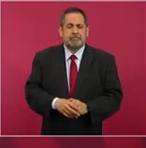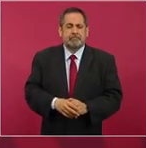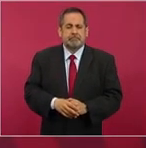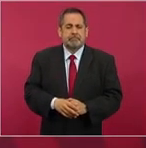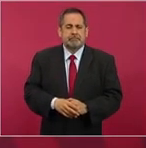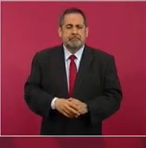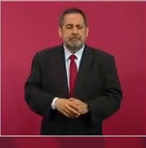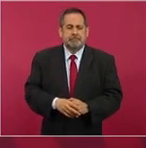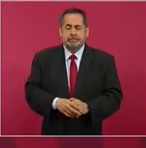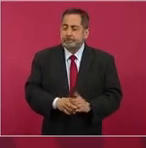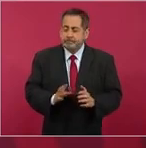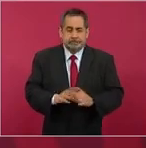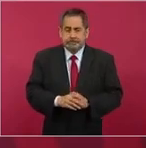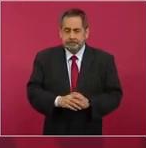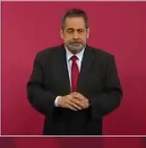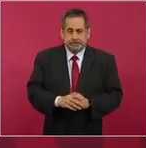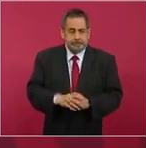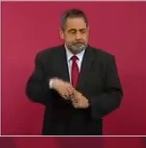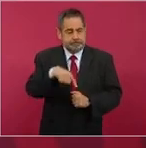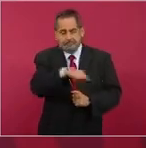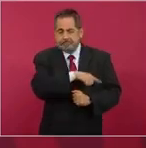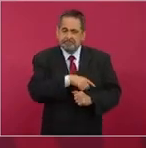Y queriendo